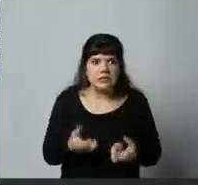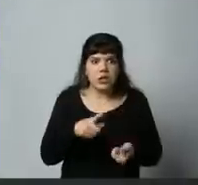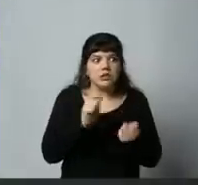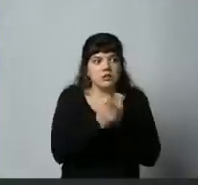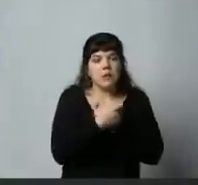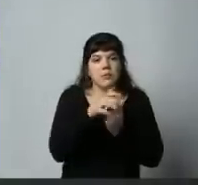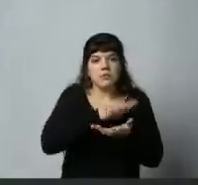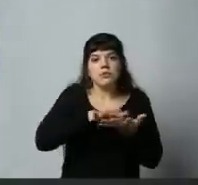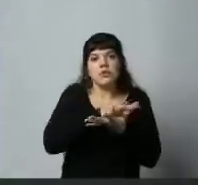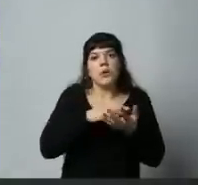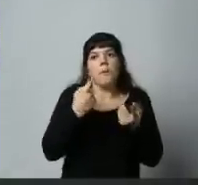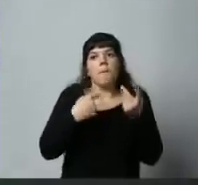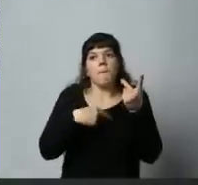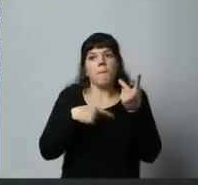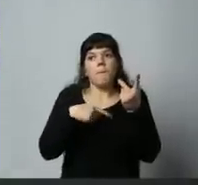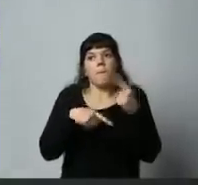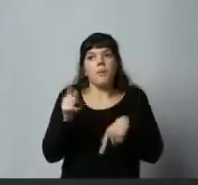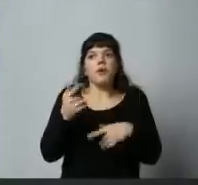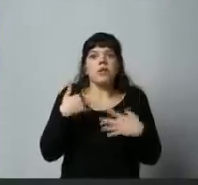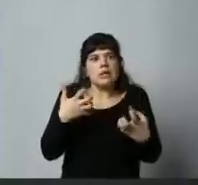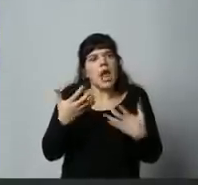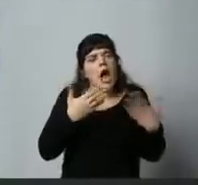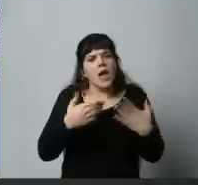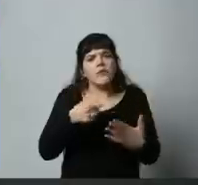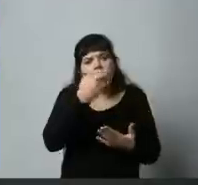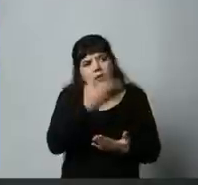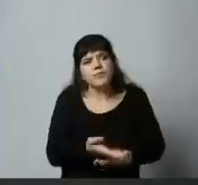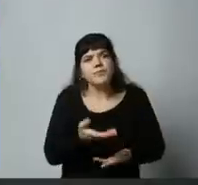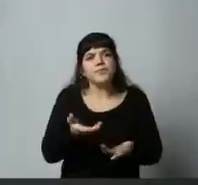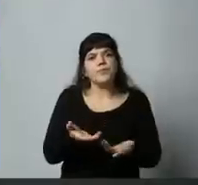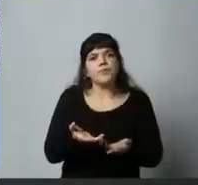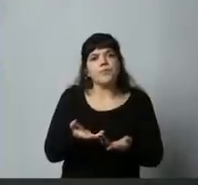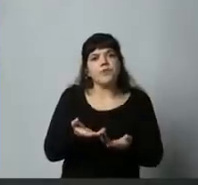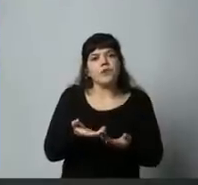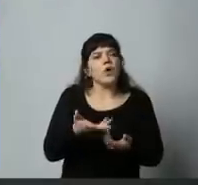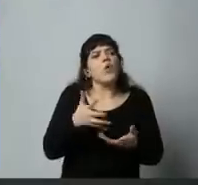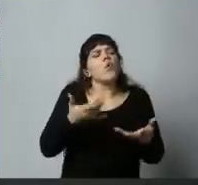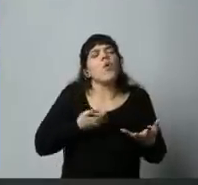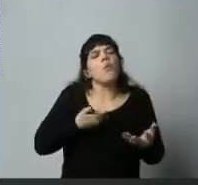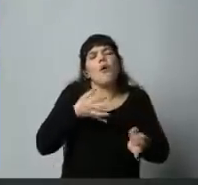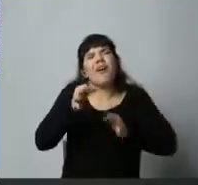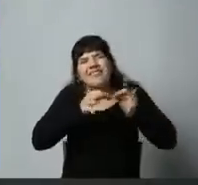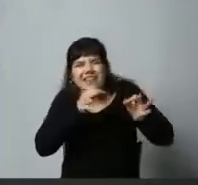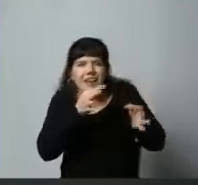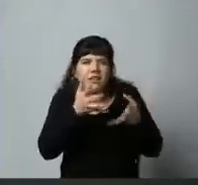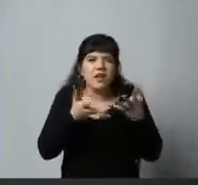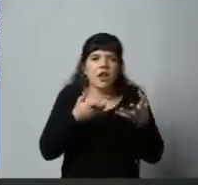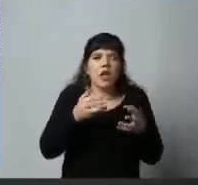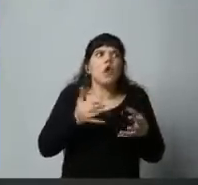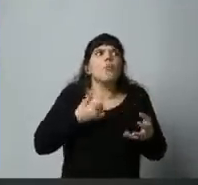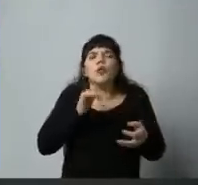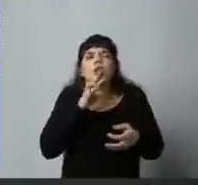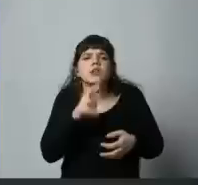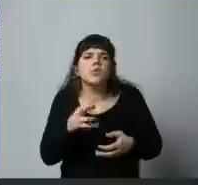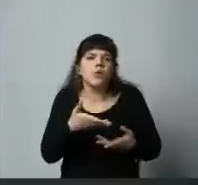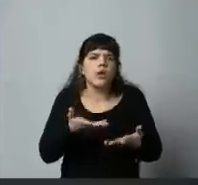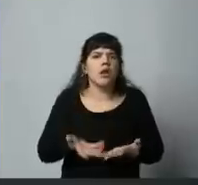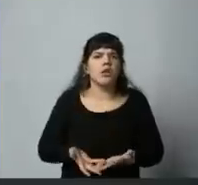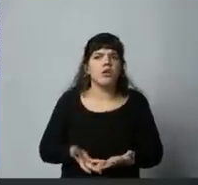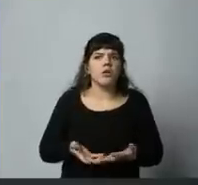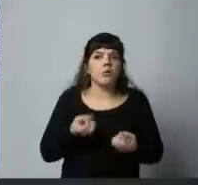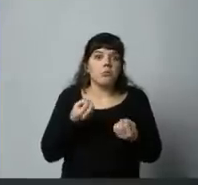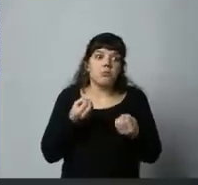esa situación de algún modo y quería que con con Silvana que Cuál fue la estrategia y cuál fue el resultado que eso tuvo no